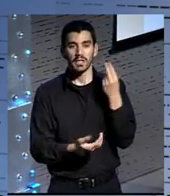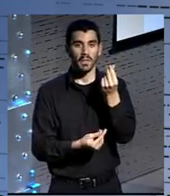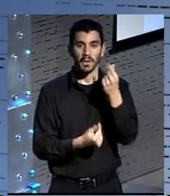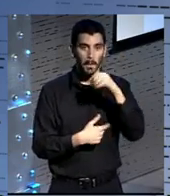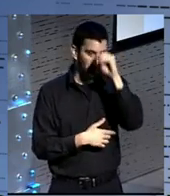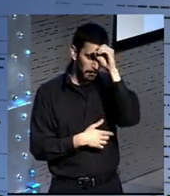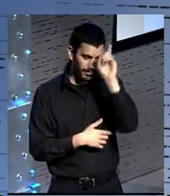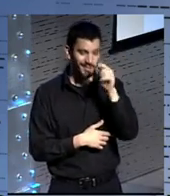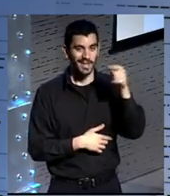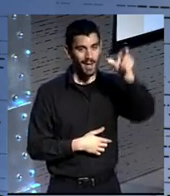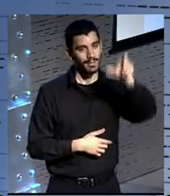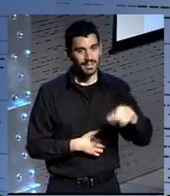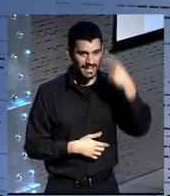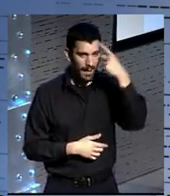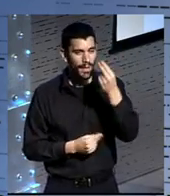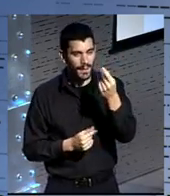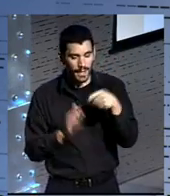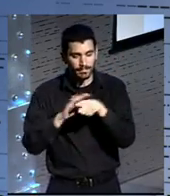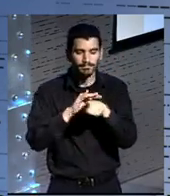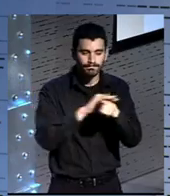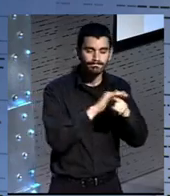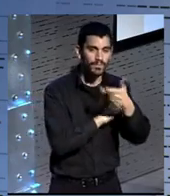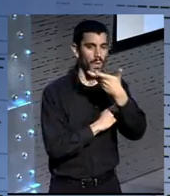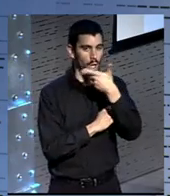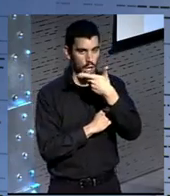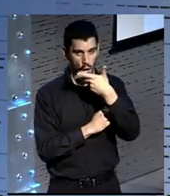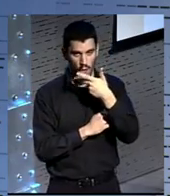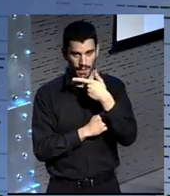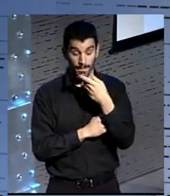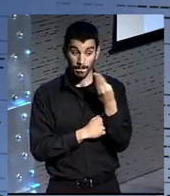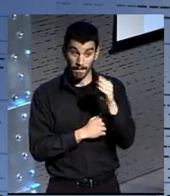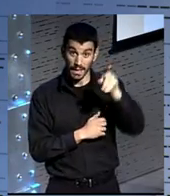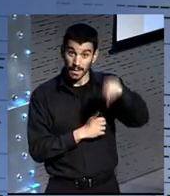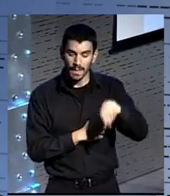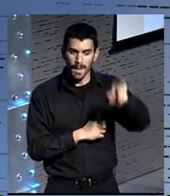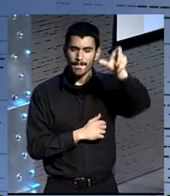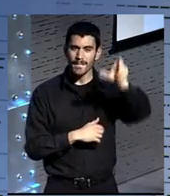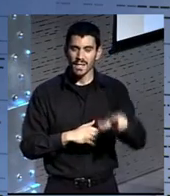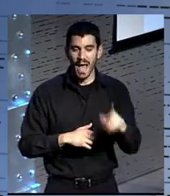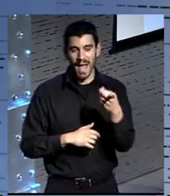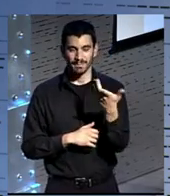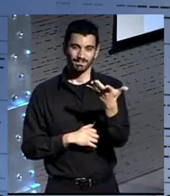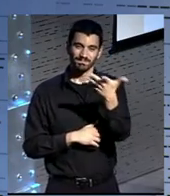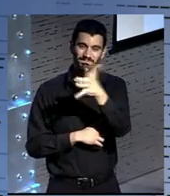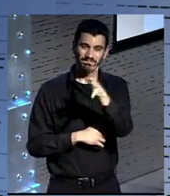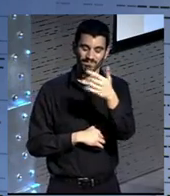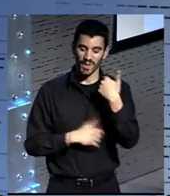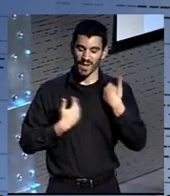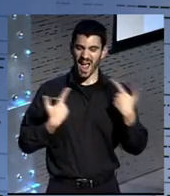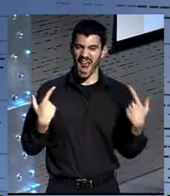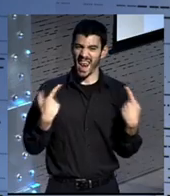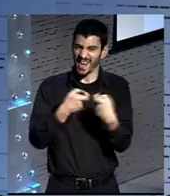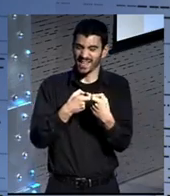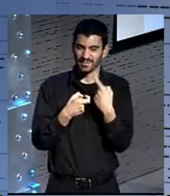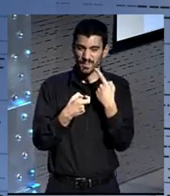crecientes, que va a tener una cierta alergia casi a hacer banca